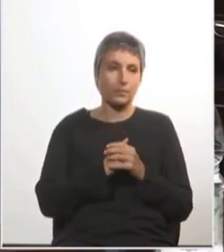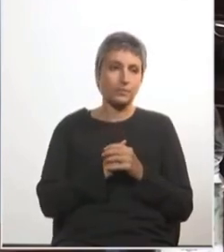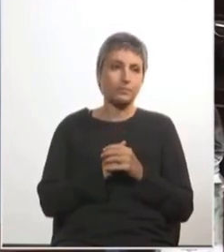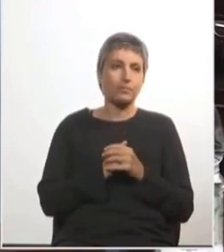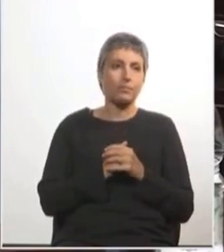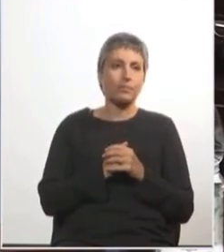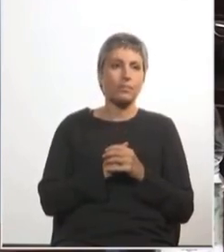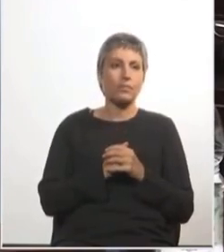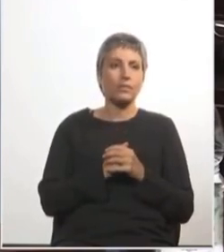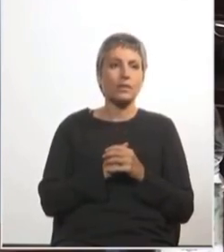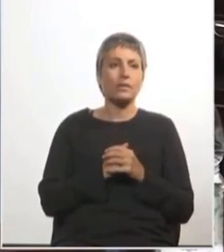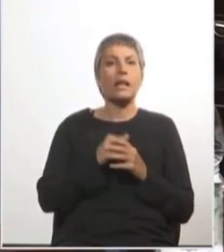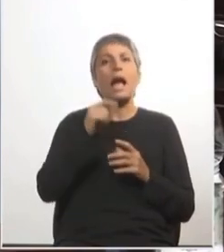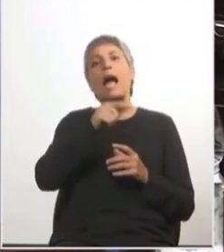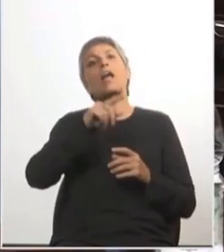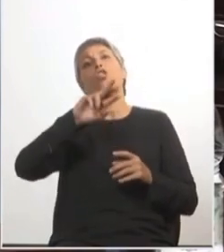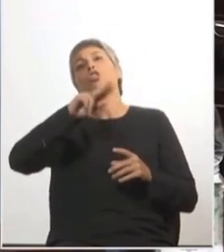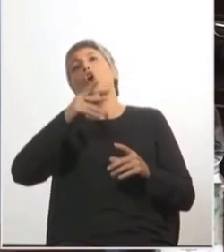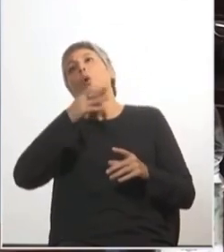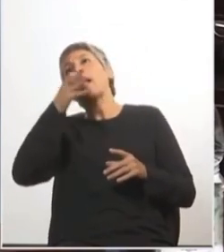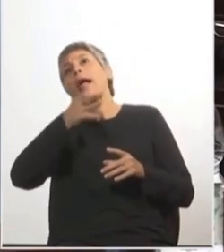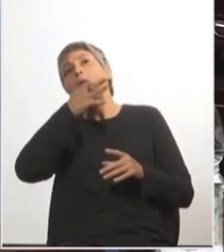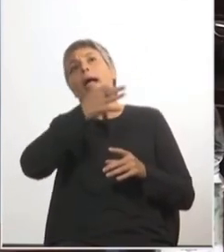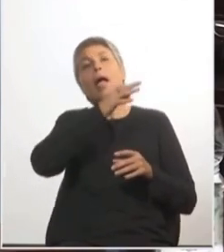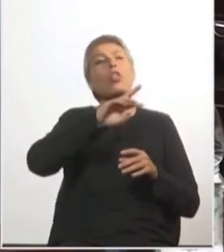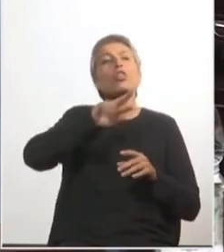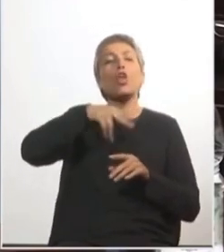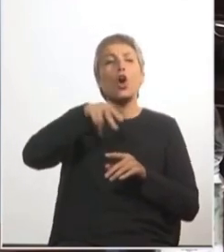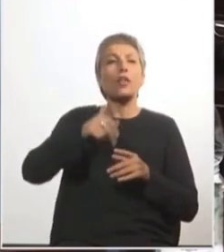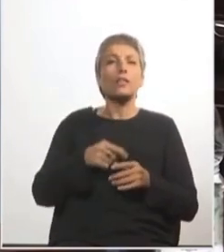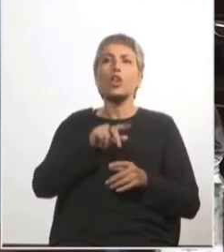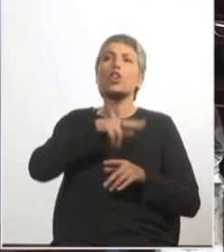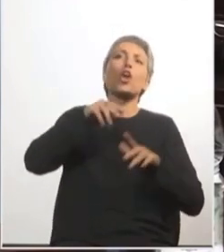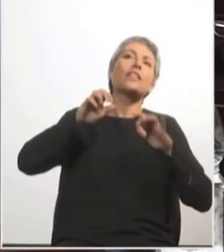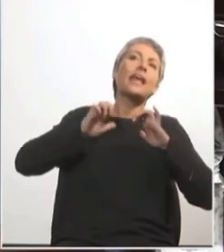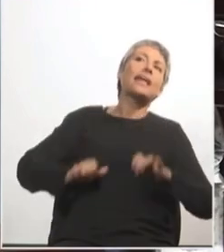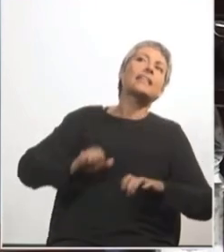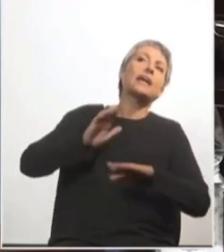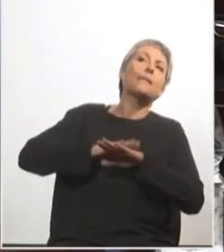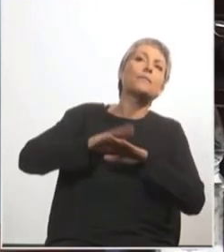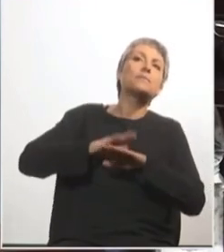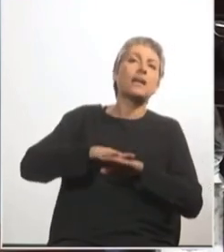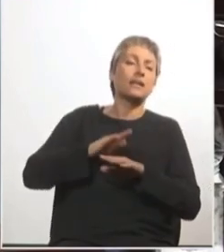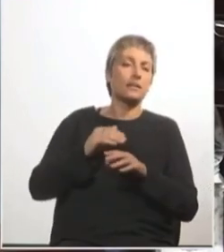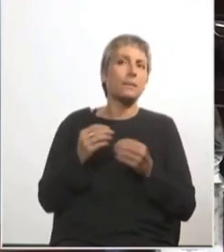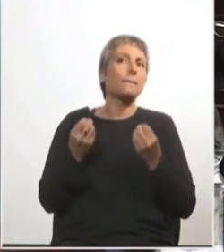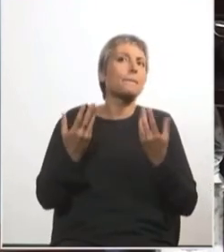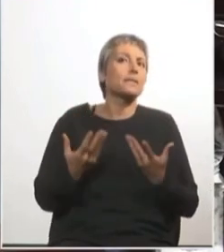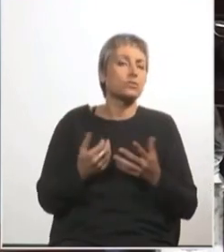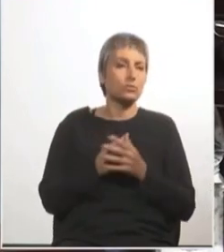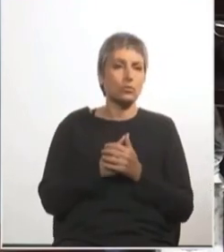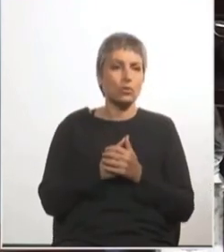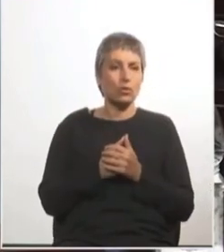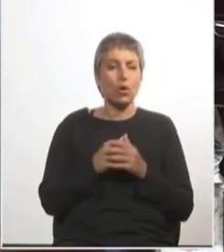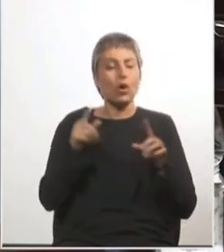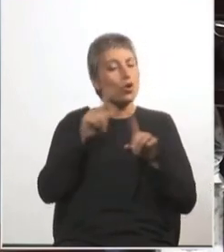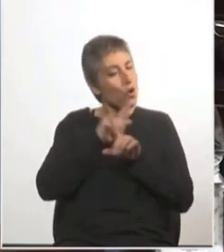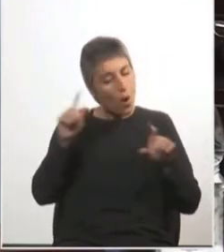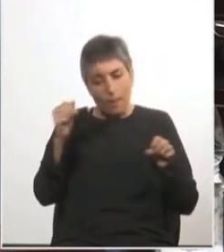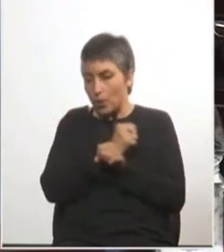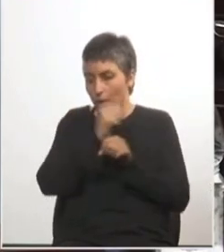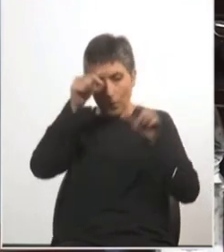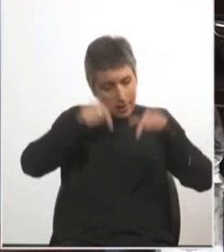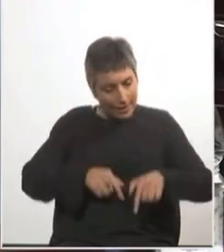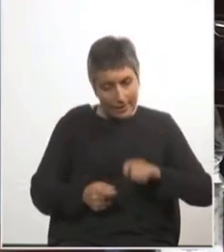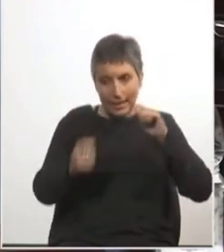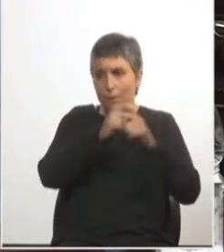¿Dónde está entonces ahí el doble discurso? ¿Dónde está la ética de la responsabilidad? No aprobamos esta reforma